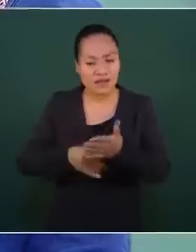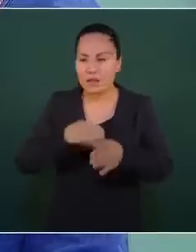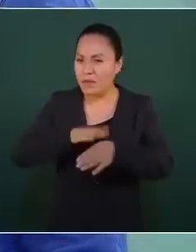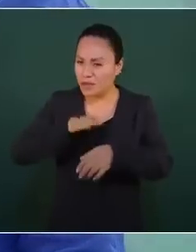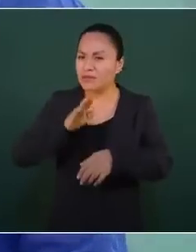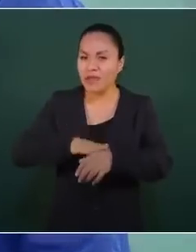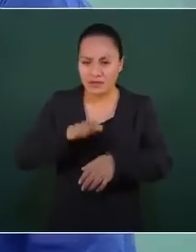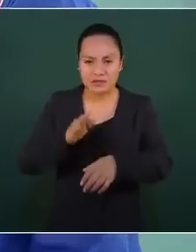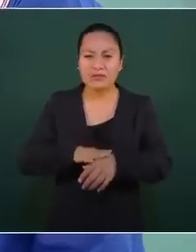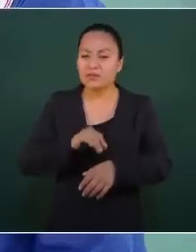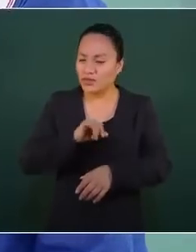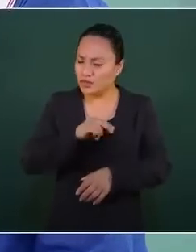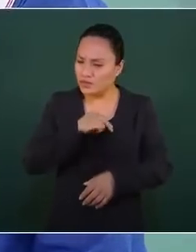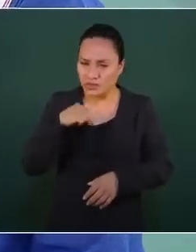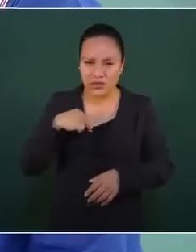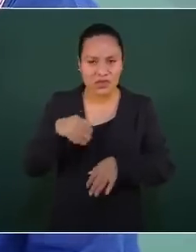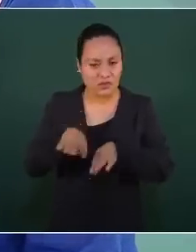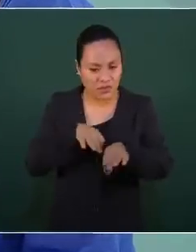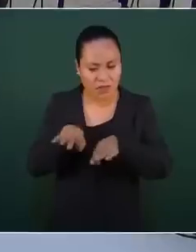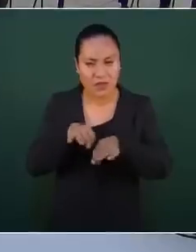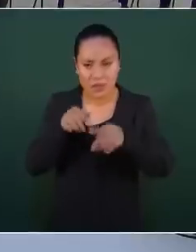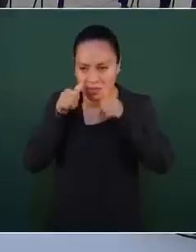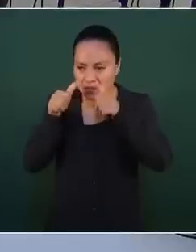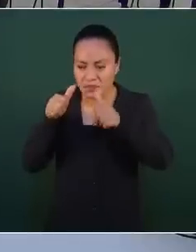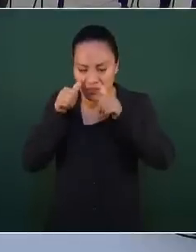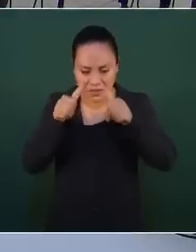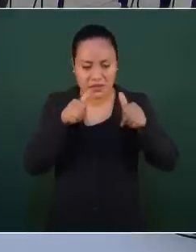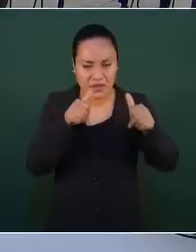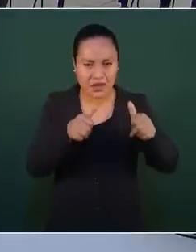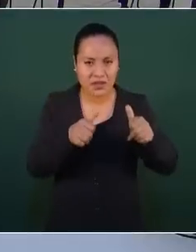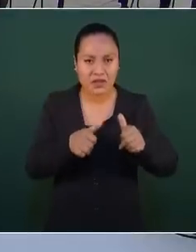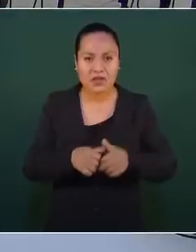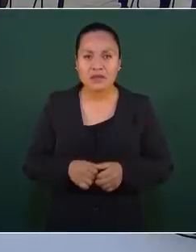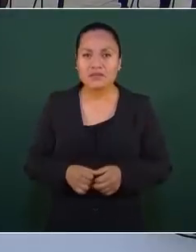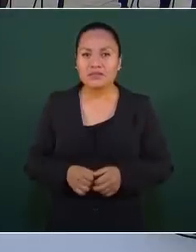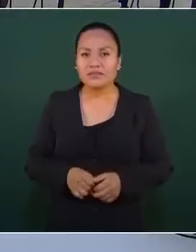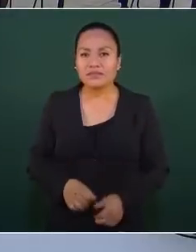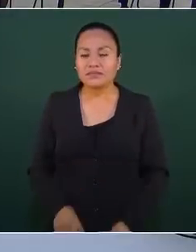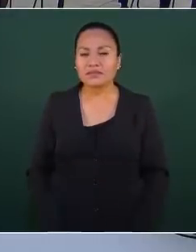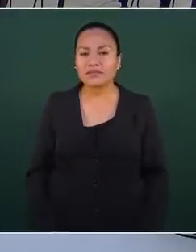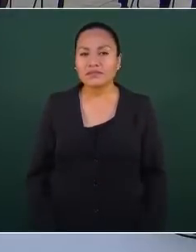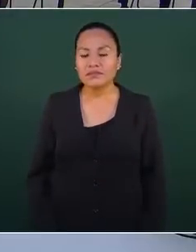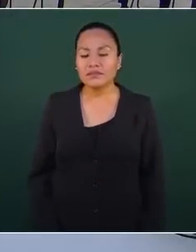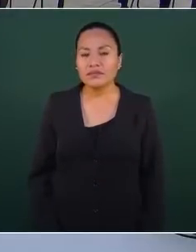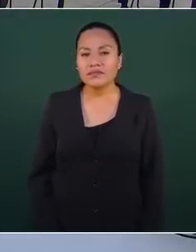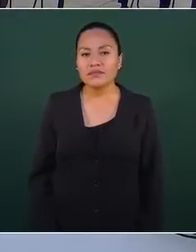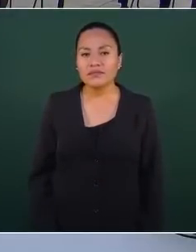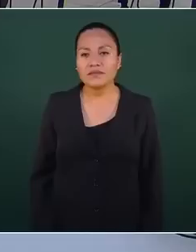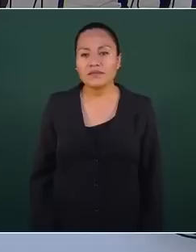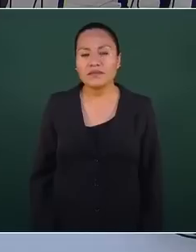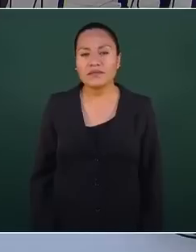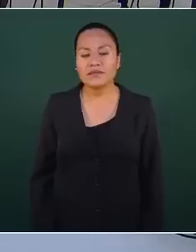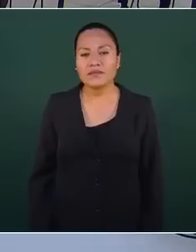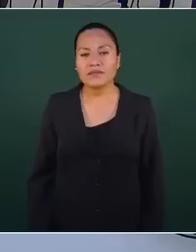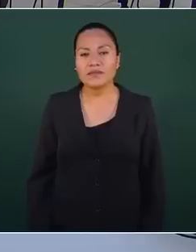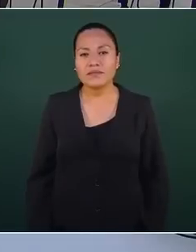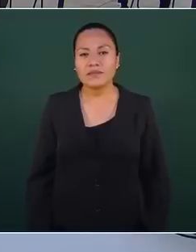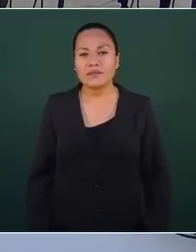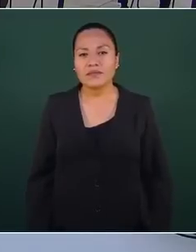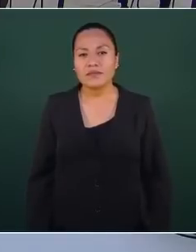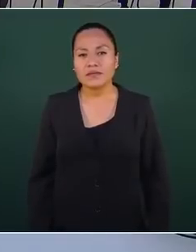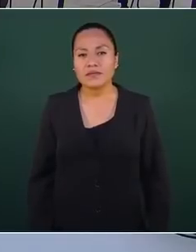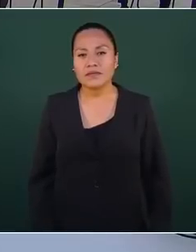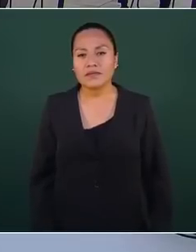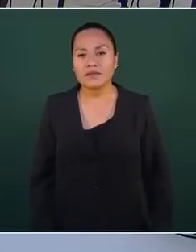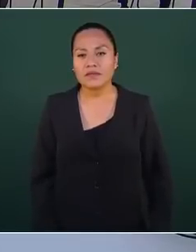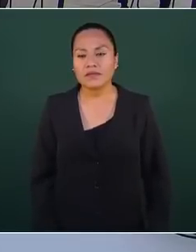a seguir haciendo. Yo creo que me podrían conseguir el plan de